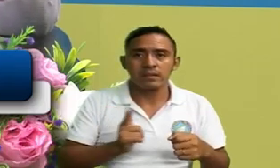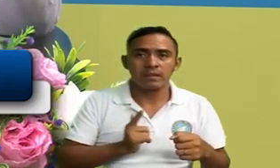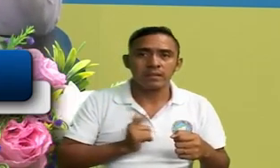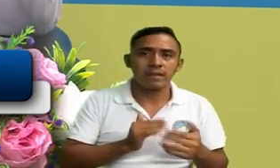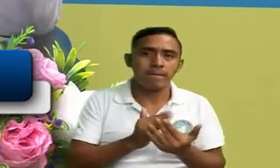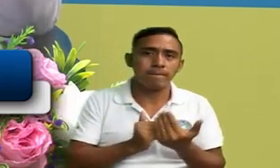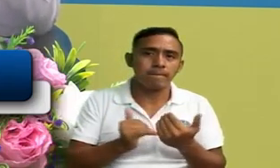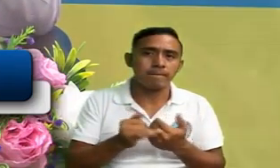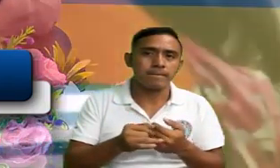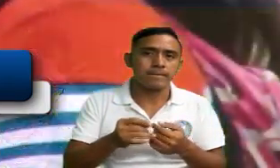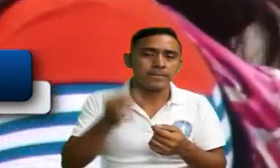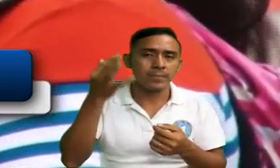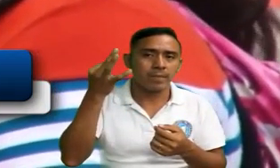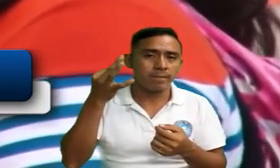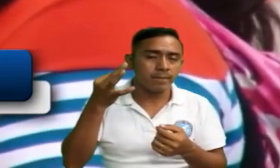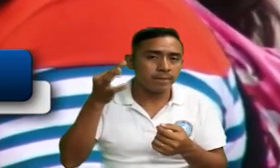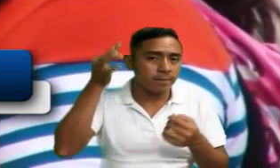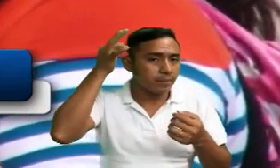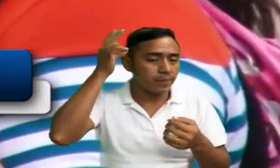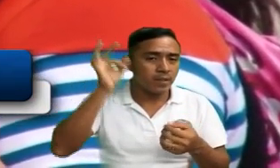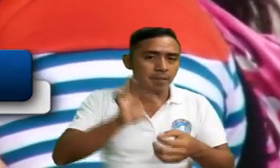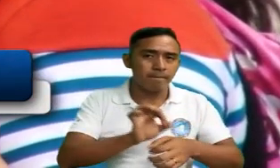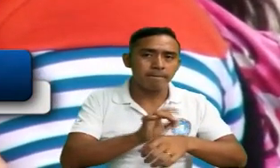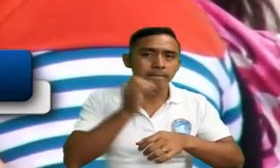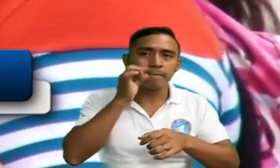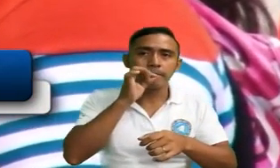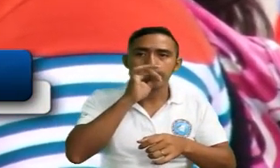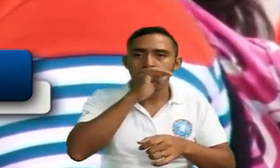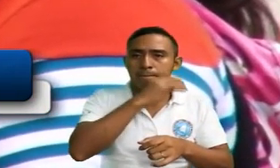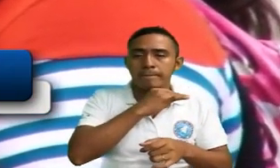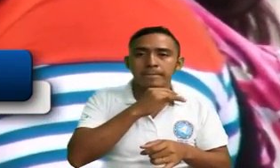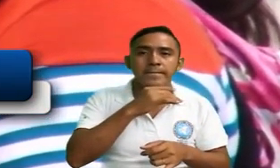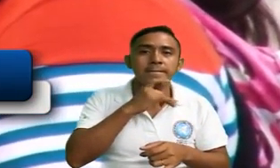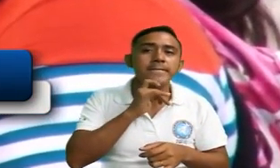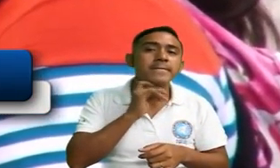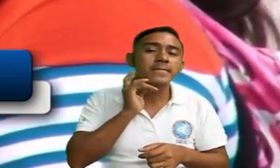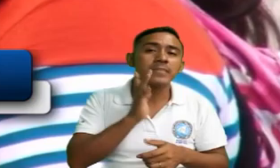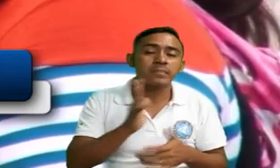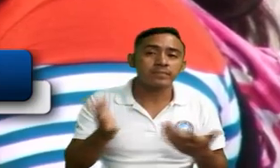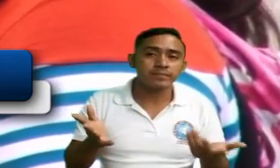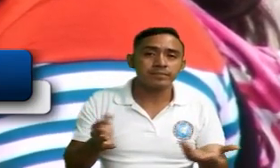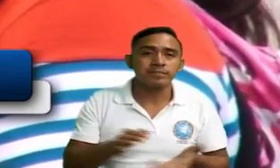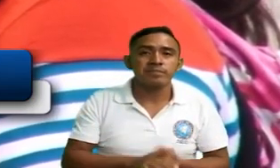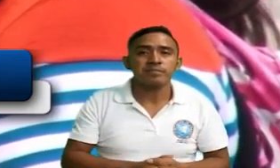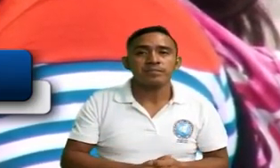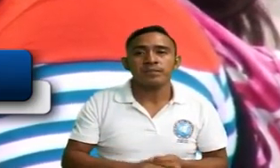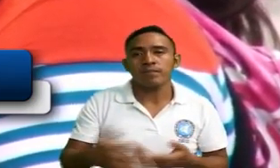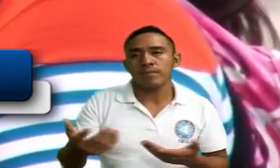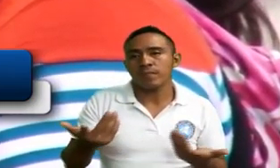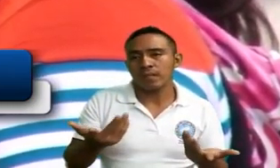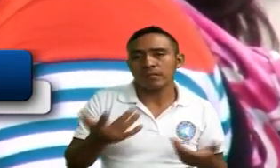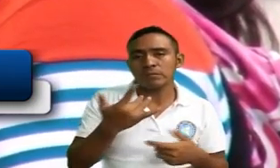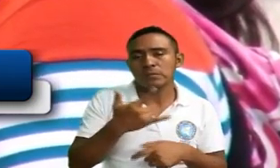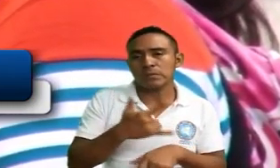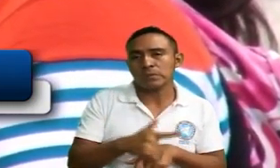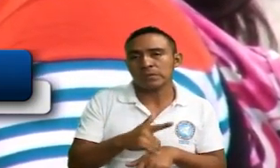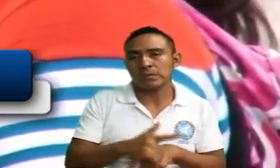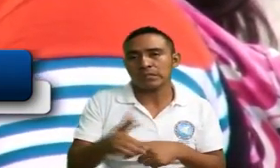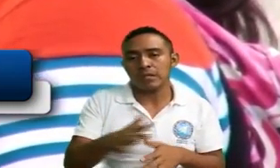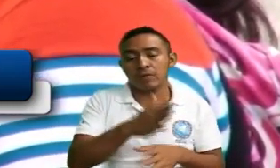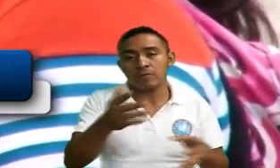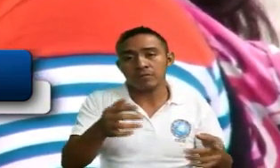sea, más cabello en diferentes áreas, o tiene bigotitos, o tiene barba, y entonces podríamos meternos y hacer